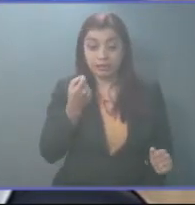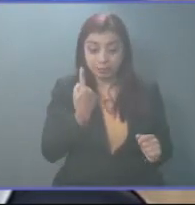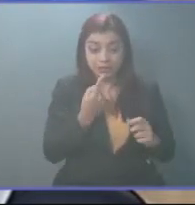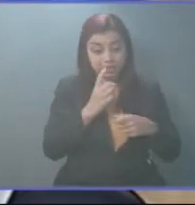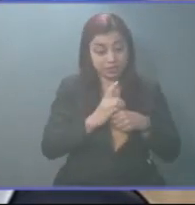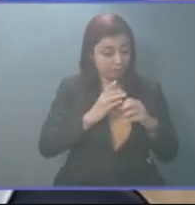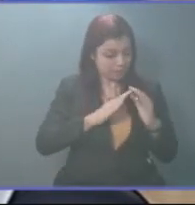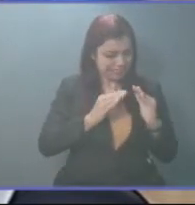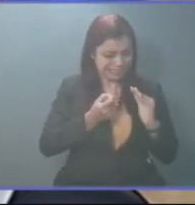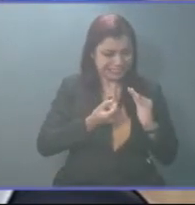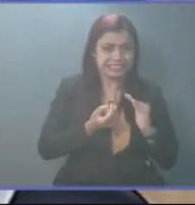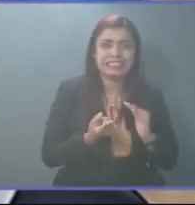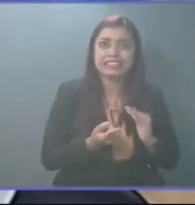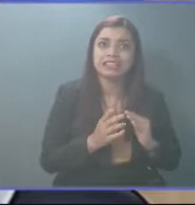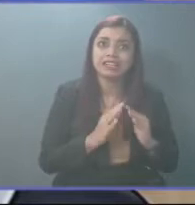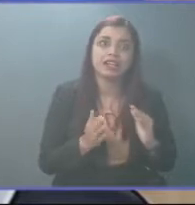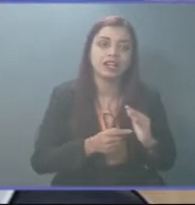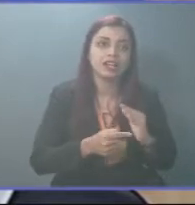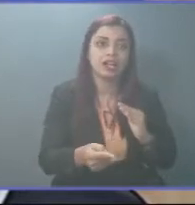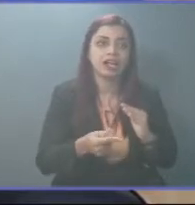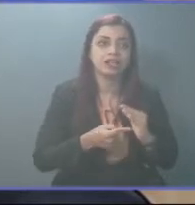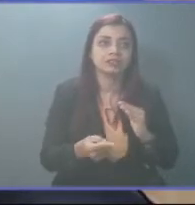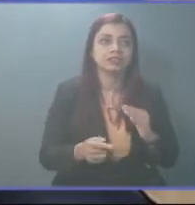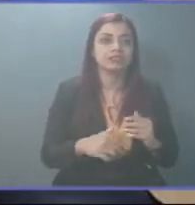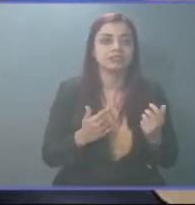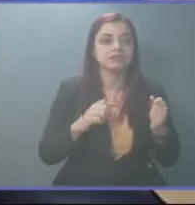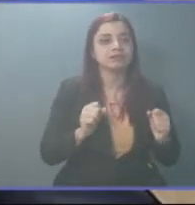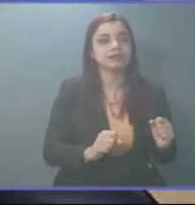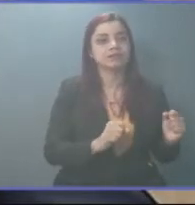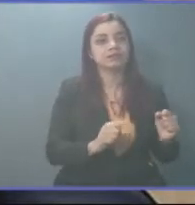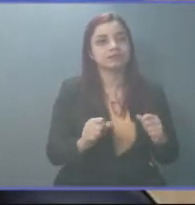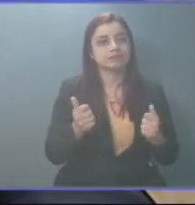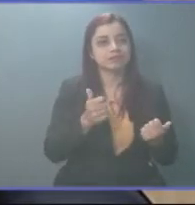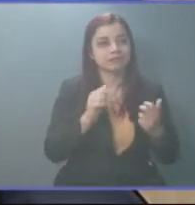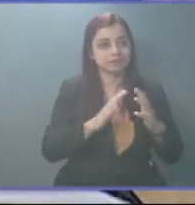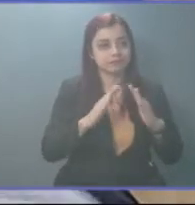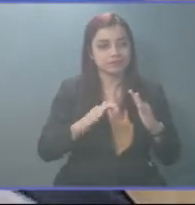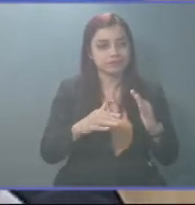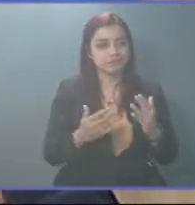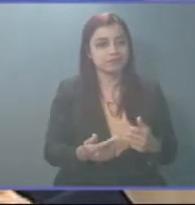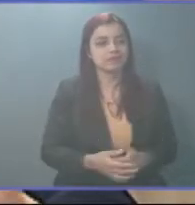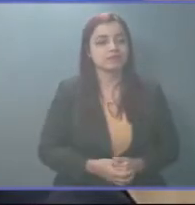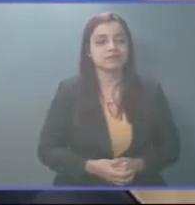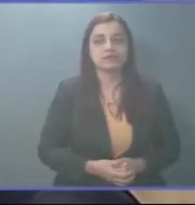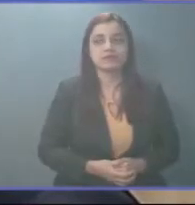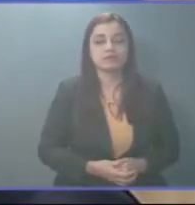persona y en los casos en los que se requiera en su domicilio.